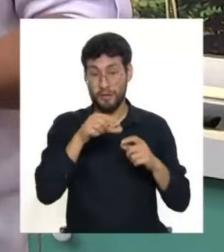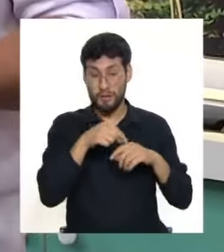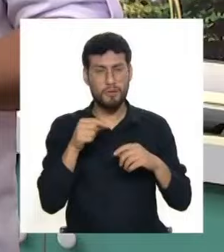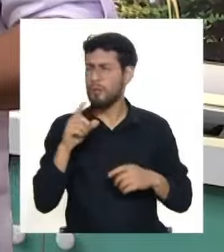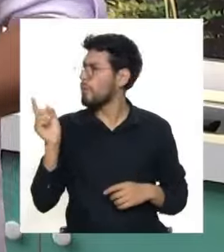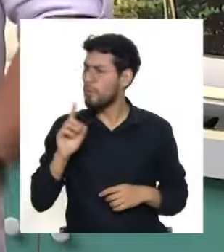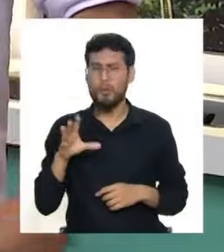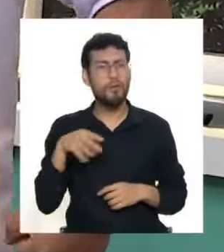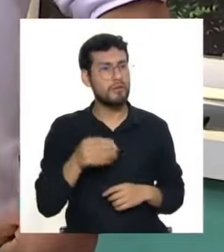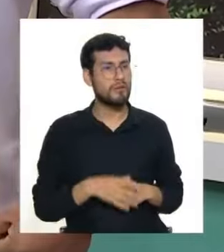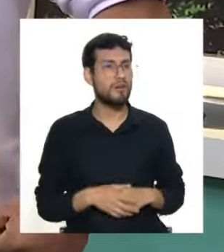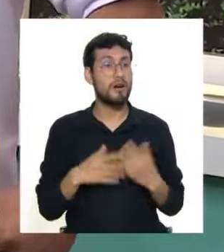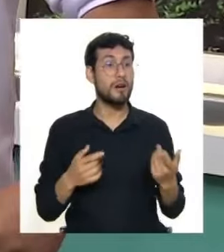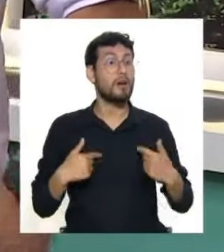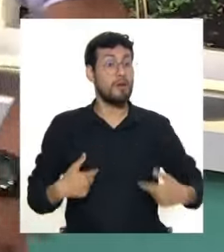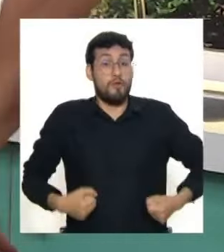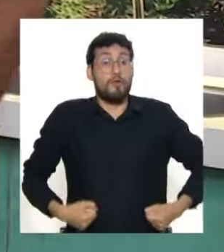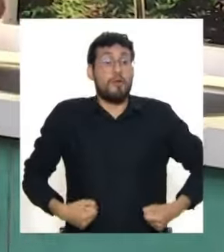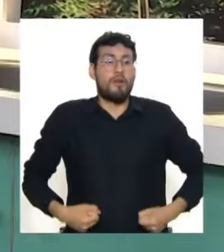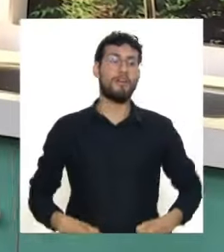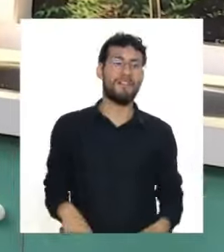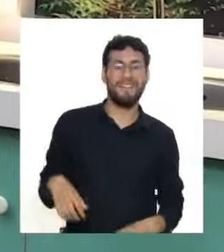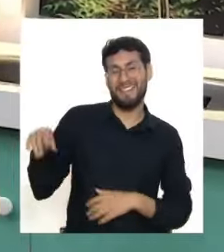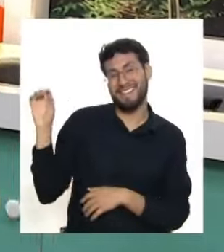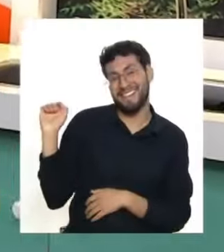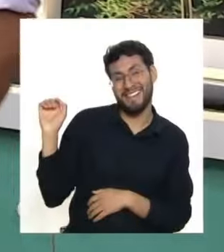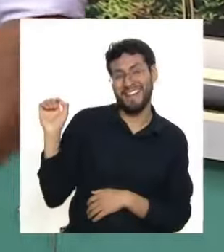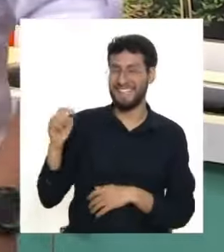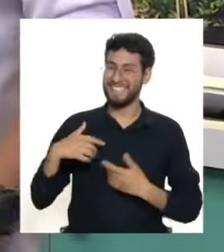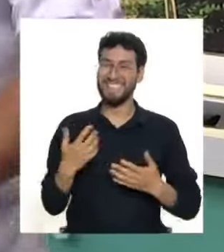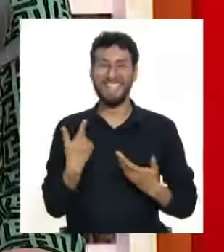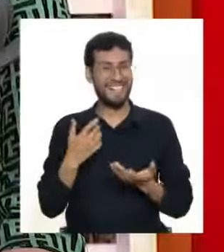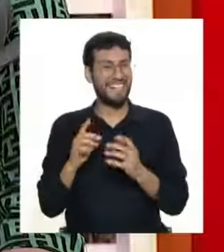¿Por qué? Porque es maravilloso. Entras así y sales así.